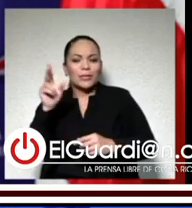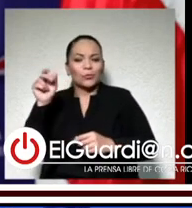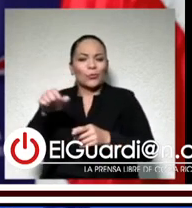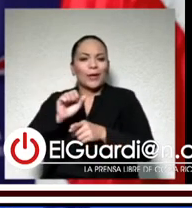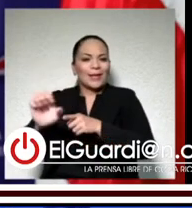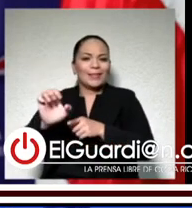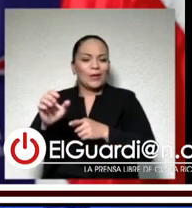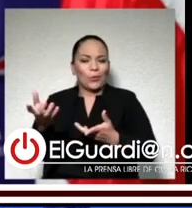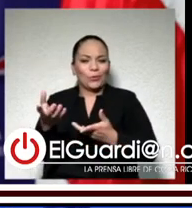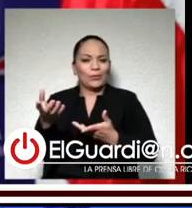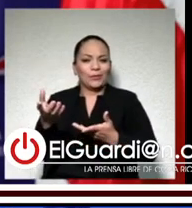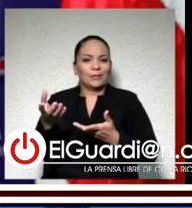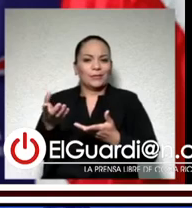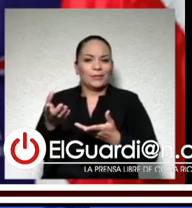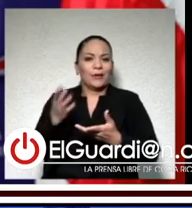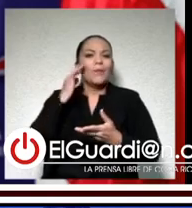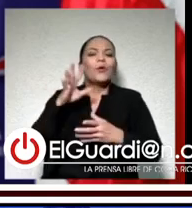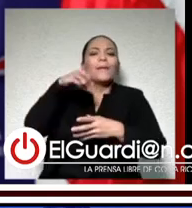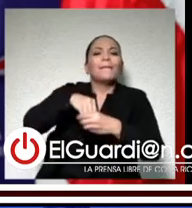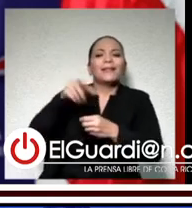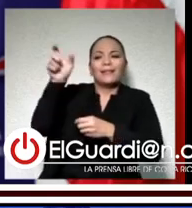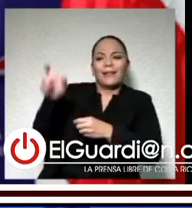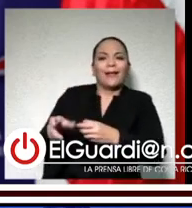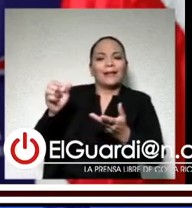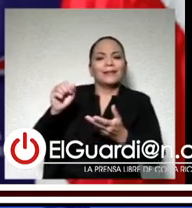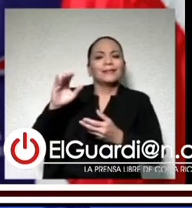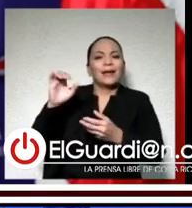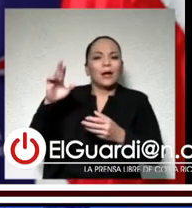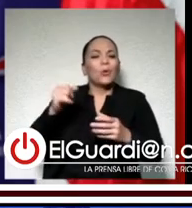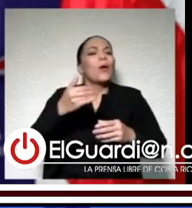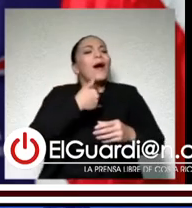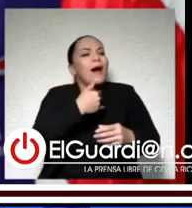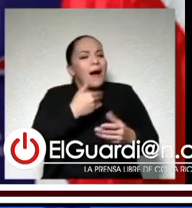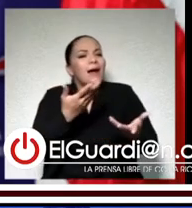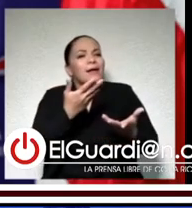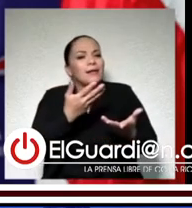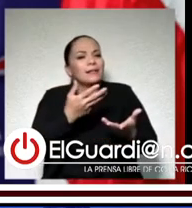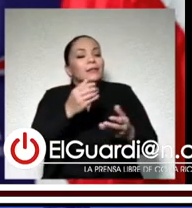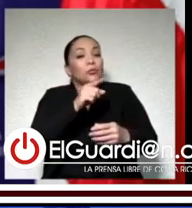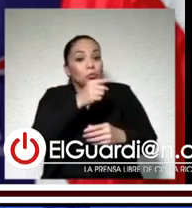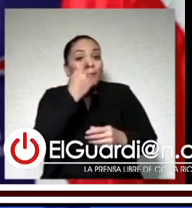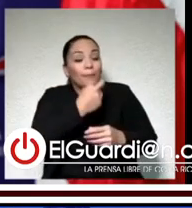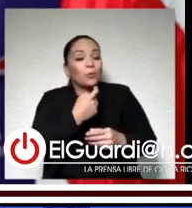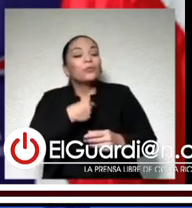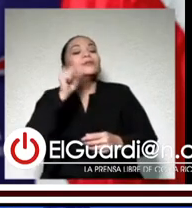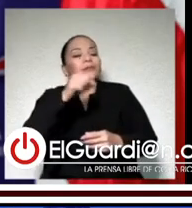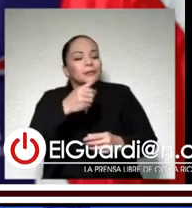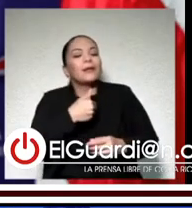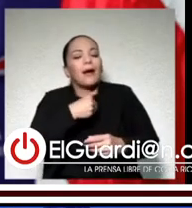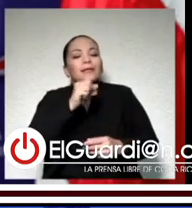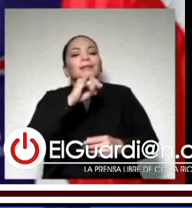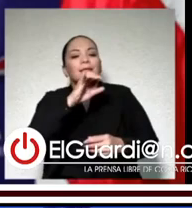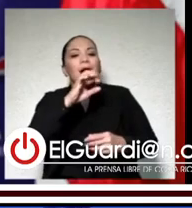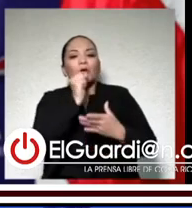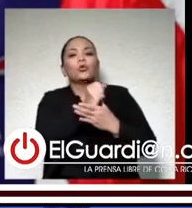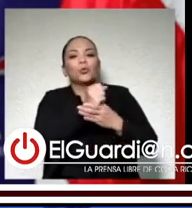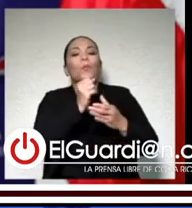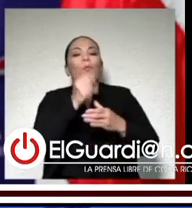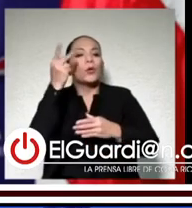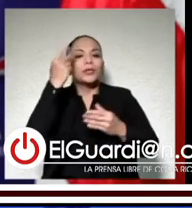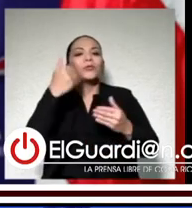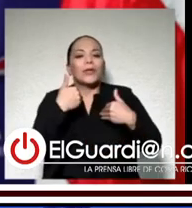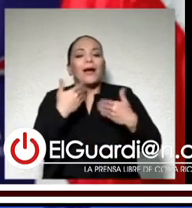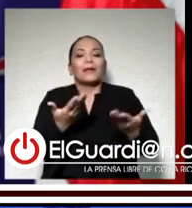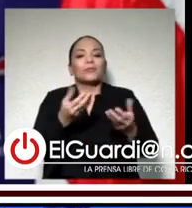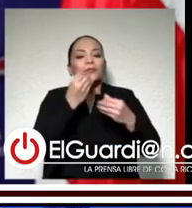dicho? Pero en Costa Rica sí hay sicarios políticos. Si esa es la pregunta, sí. En Costa Rica hay sicarios políticos. Lo dije y lo